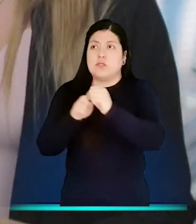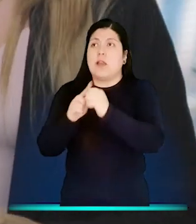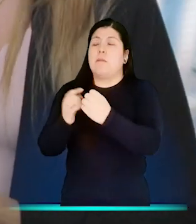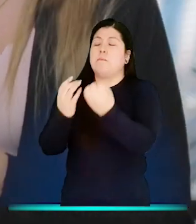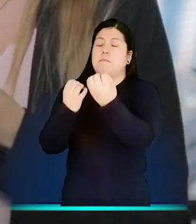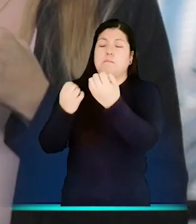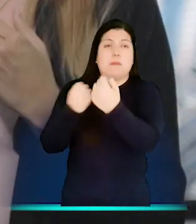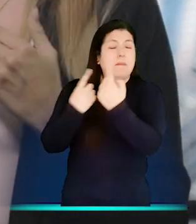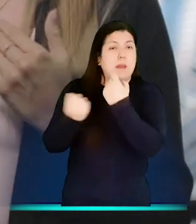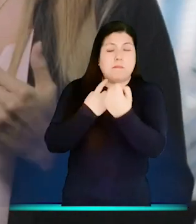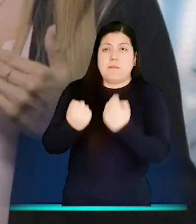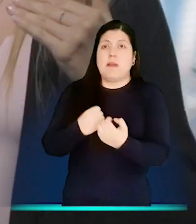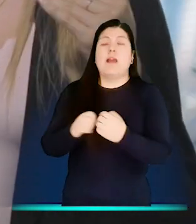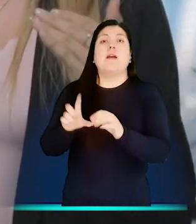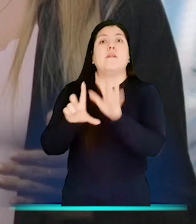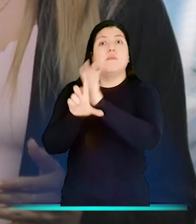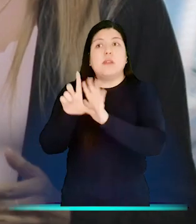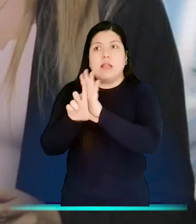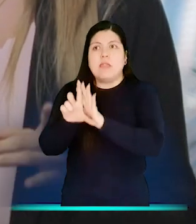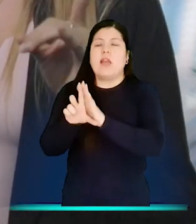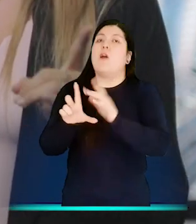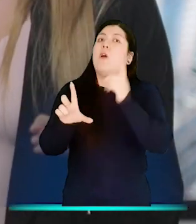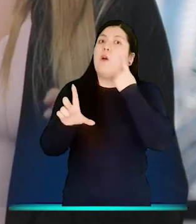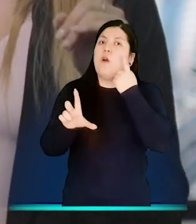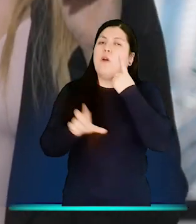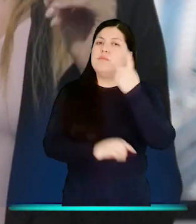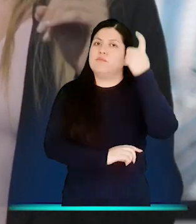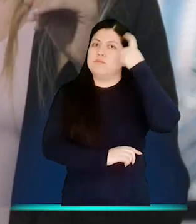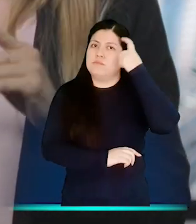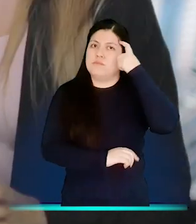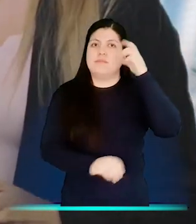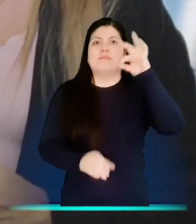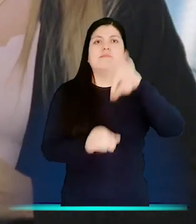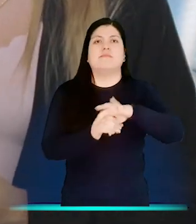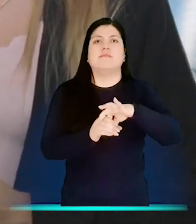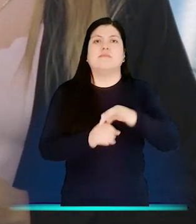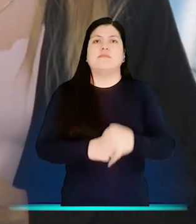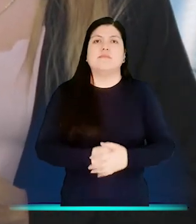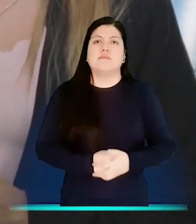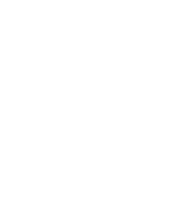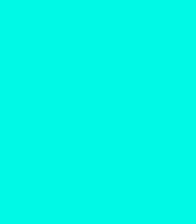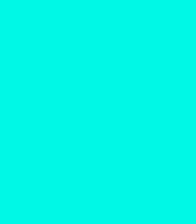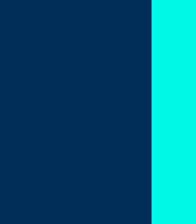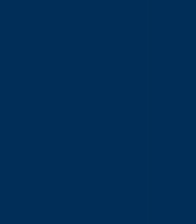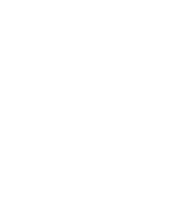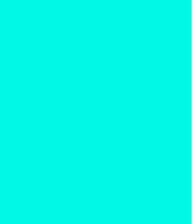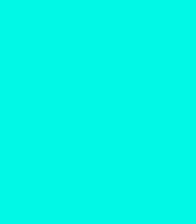redes sociales, que nos llegan también a través de videos, pero con inteligencia electoral.